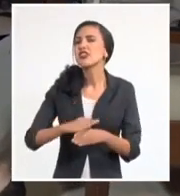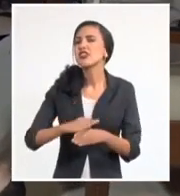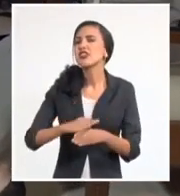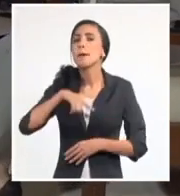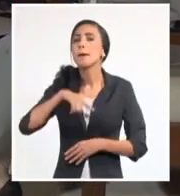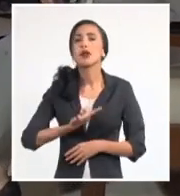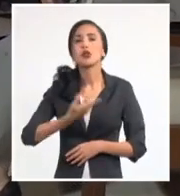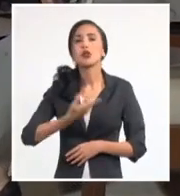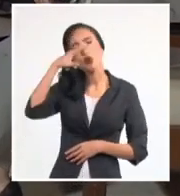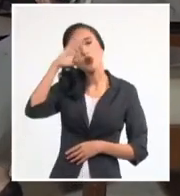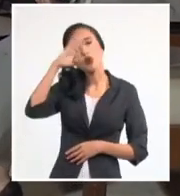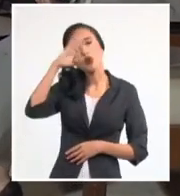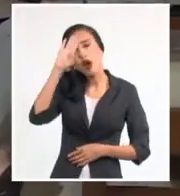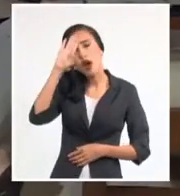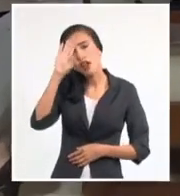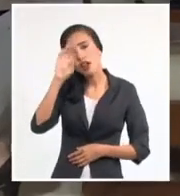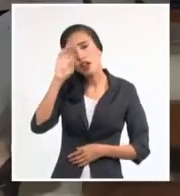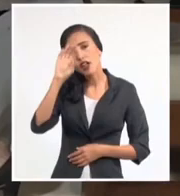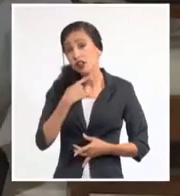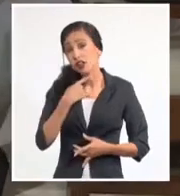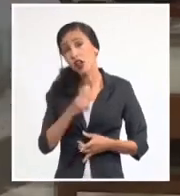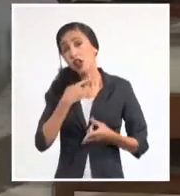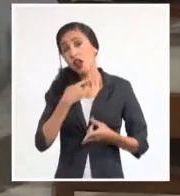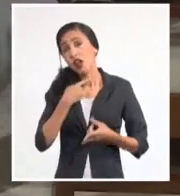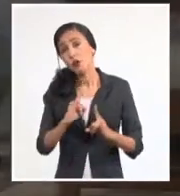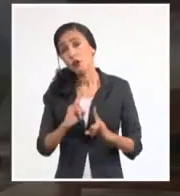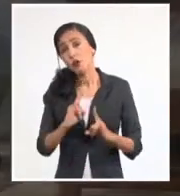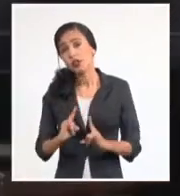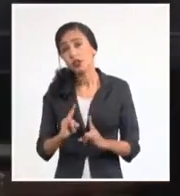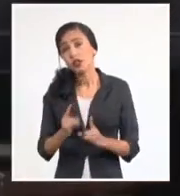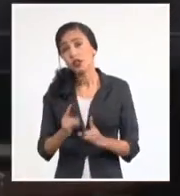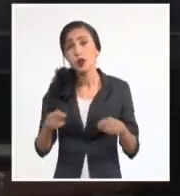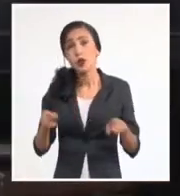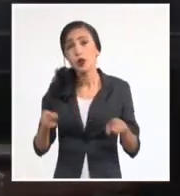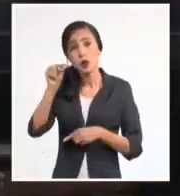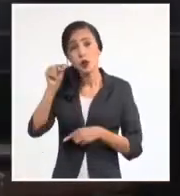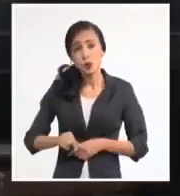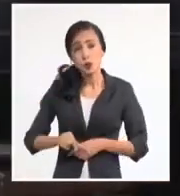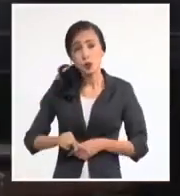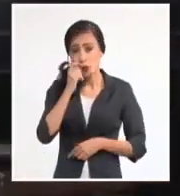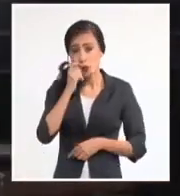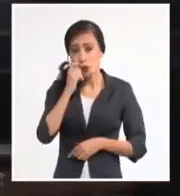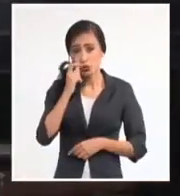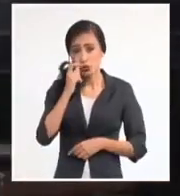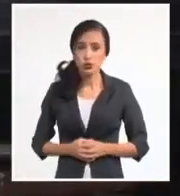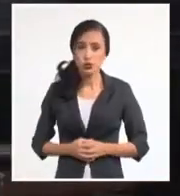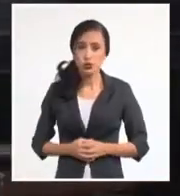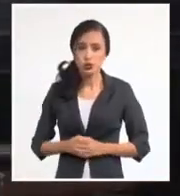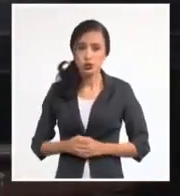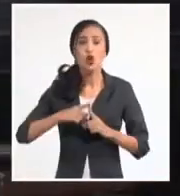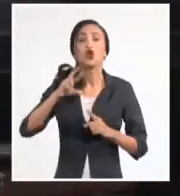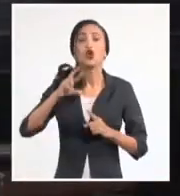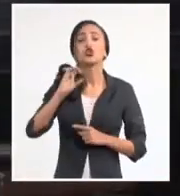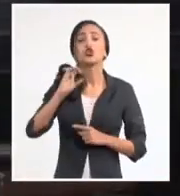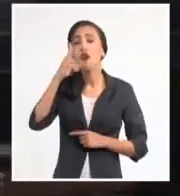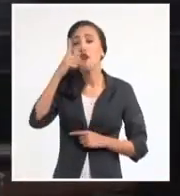la esencia del país también el fallecimiento del trovador, ese cantautor, trovador de la revolución, porque es un trovador revolucionario,